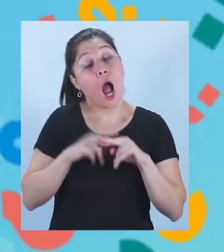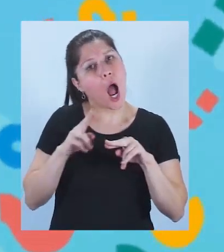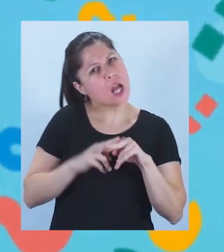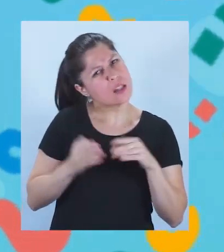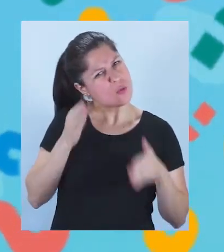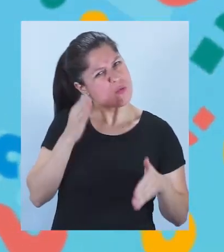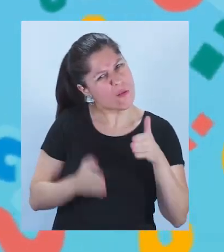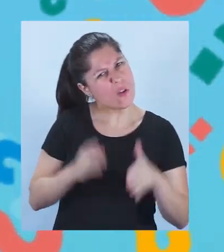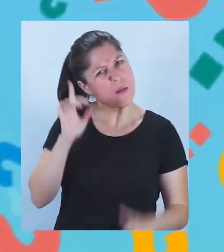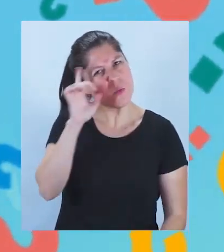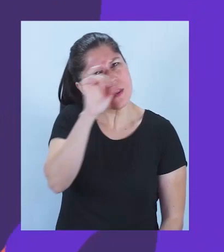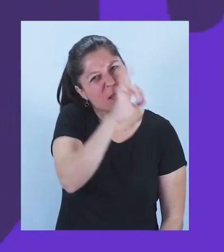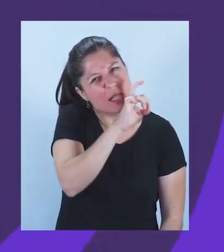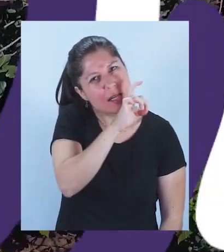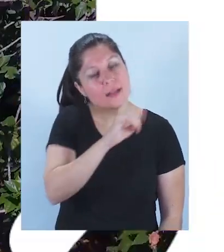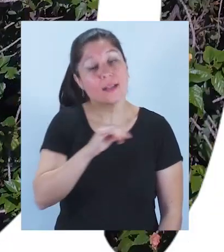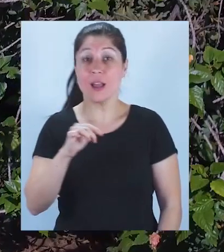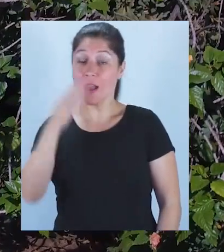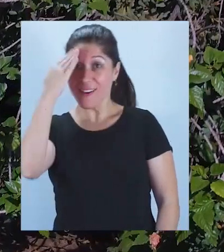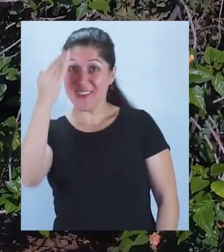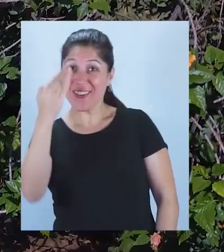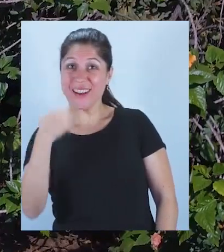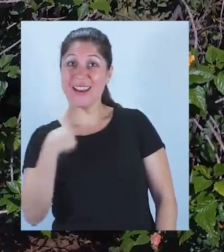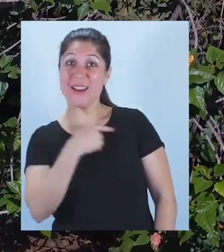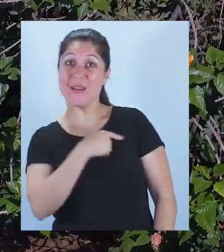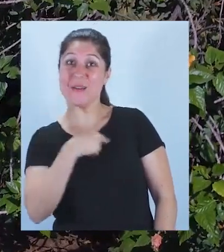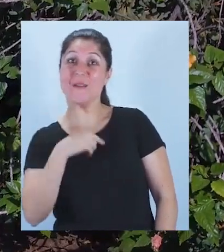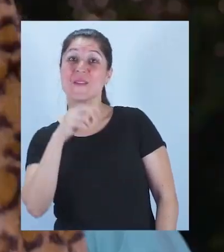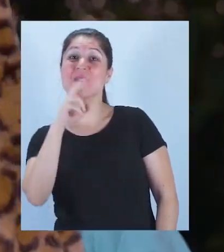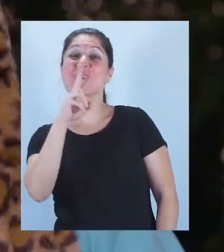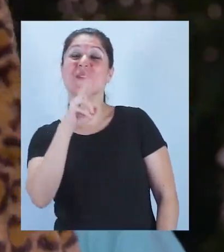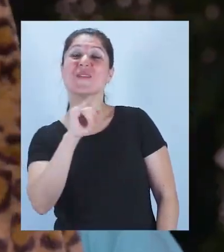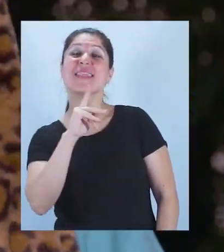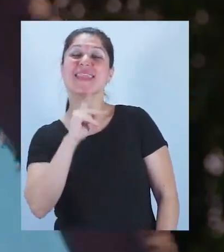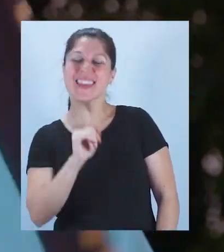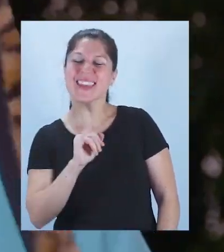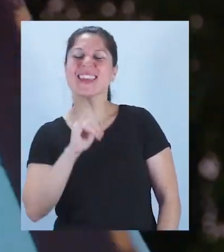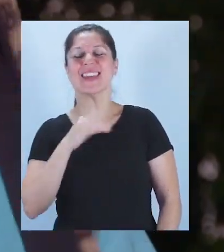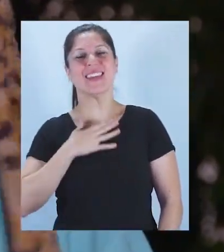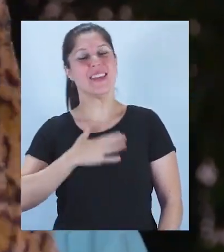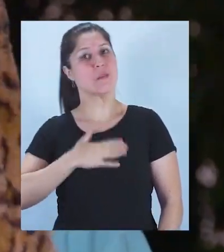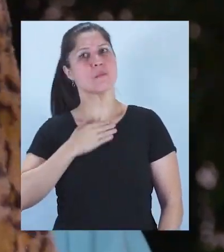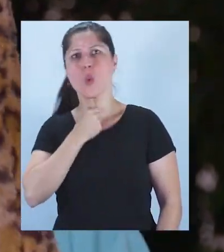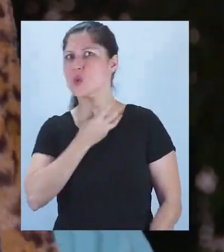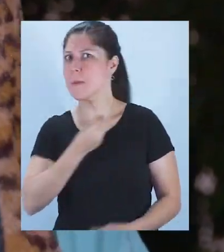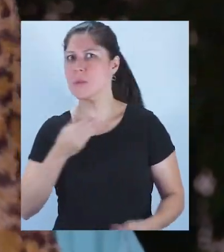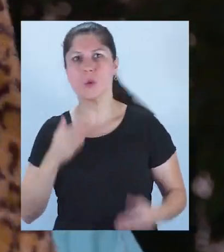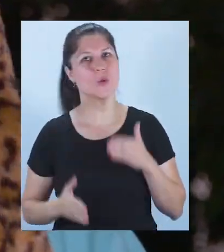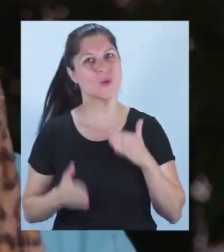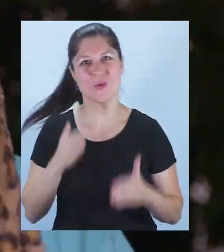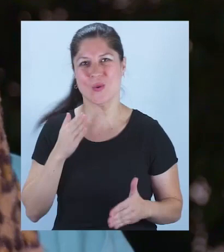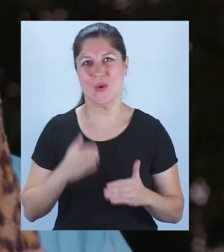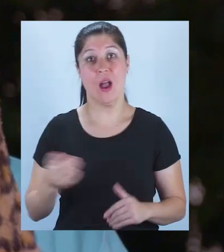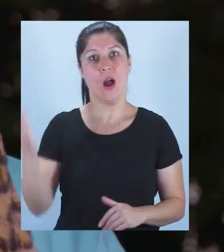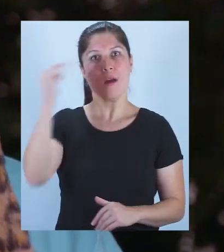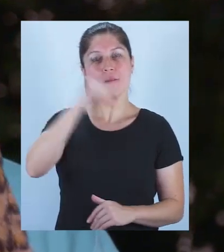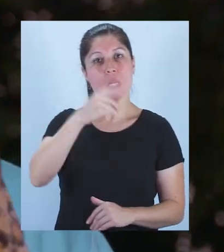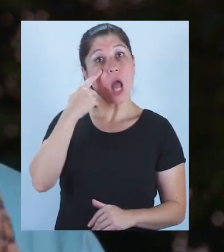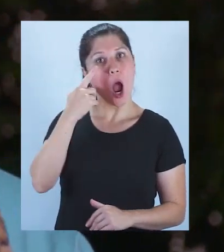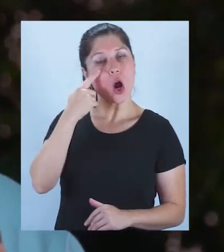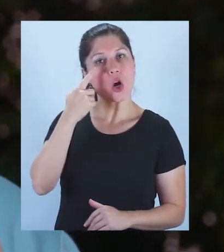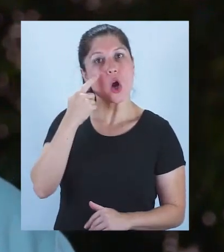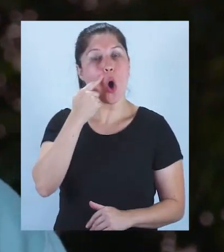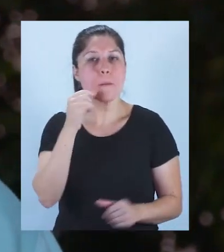Hacer un robot es muy difícil. Hola, mi nombre es Vitt y me encantan los robots. Entonces, vine aquí a conocer a un